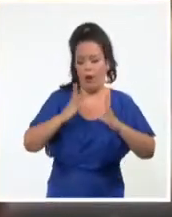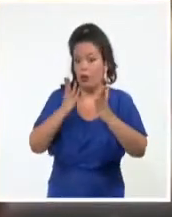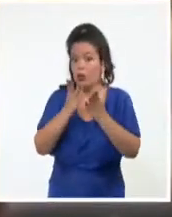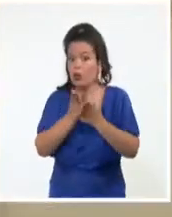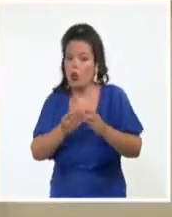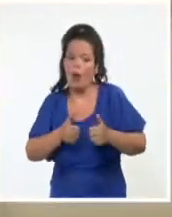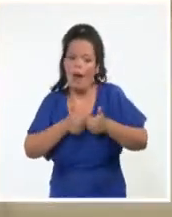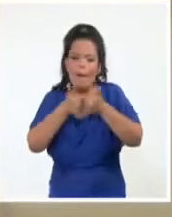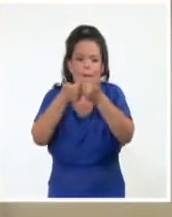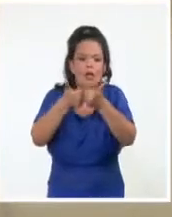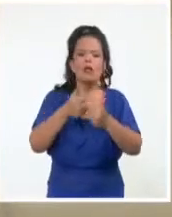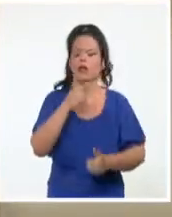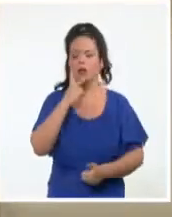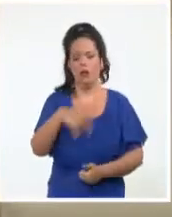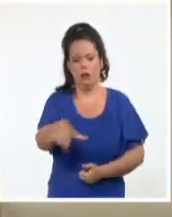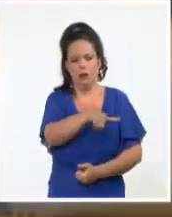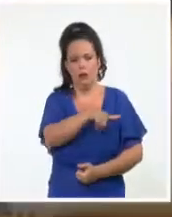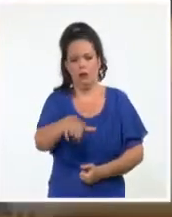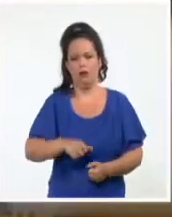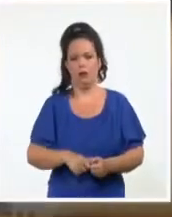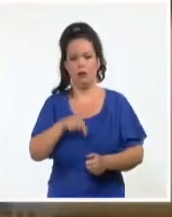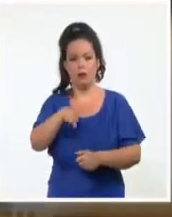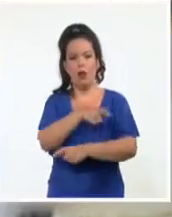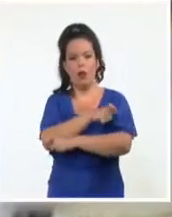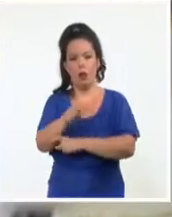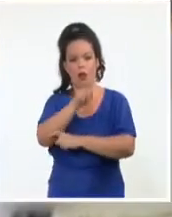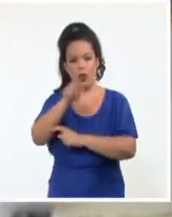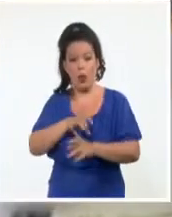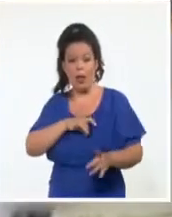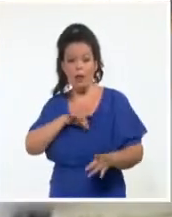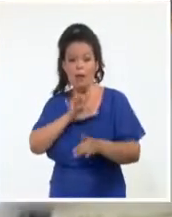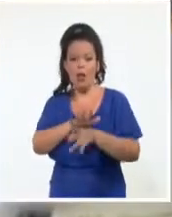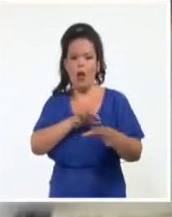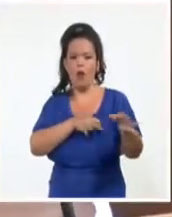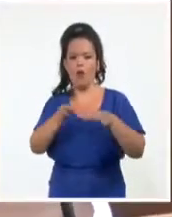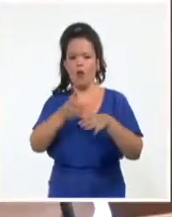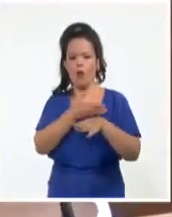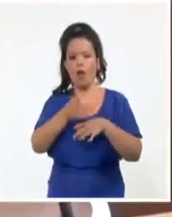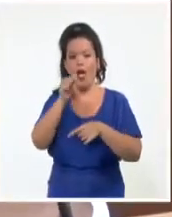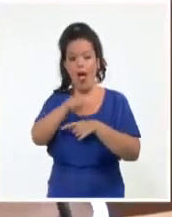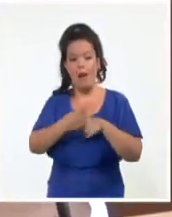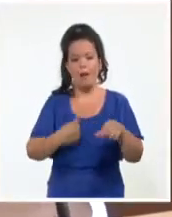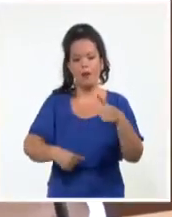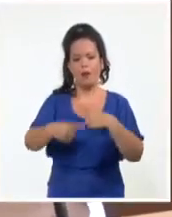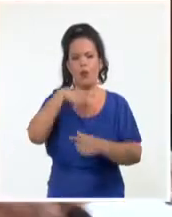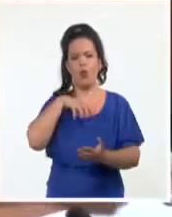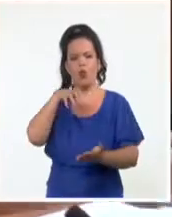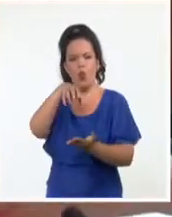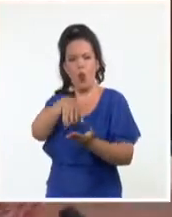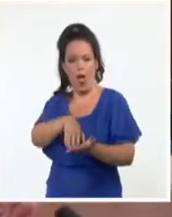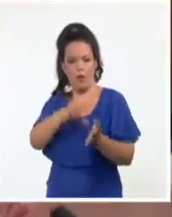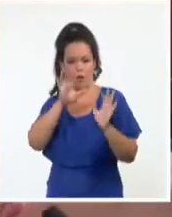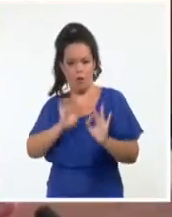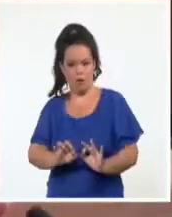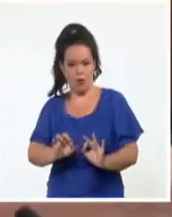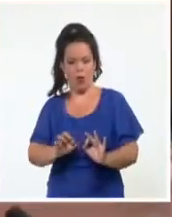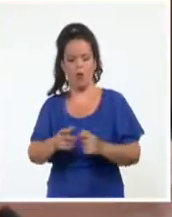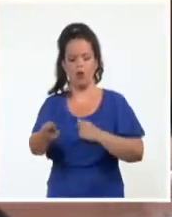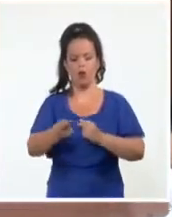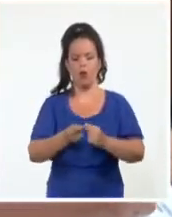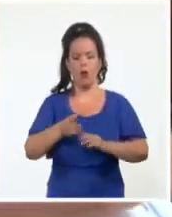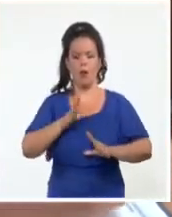de maestros y profesores comienza a aplicarse este curso en primera instancia en las escuelas ubicadas en Ciudad Libertad, donde también